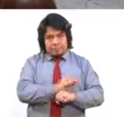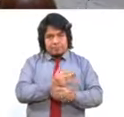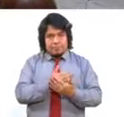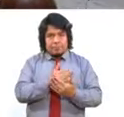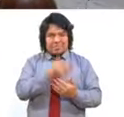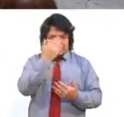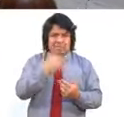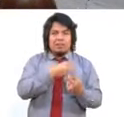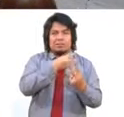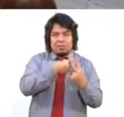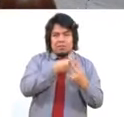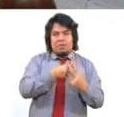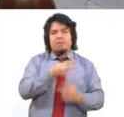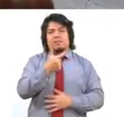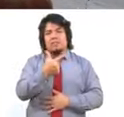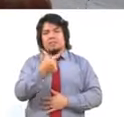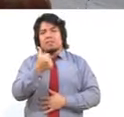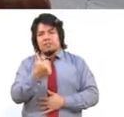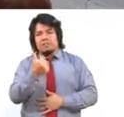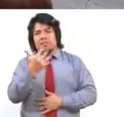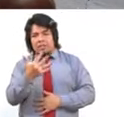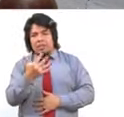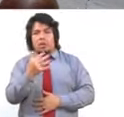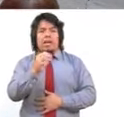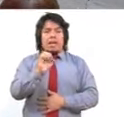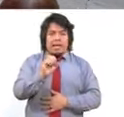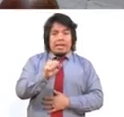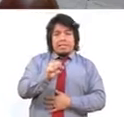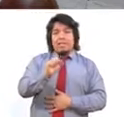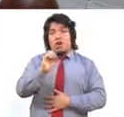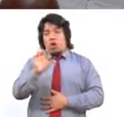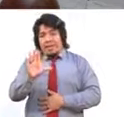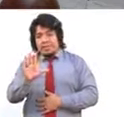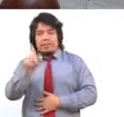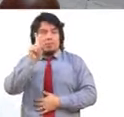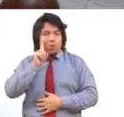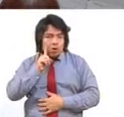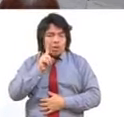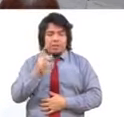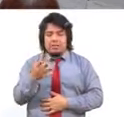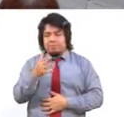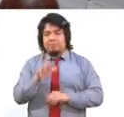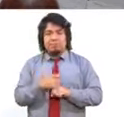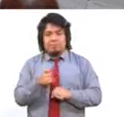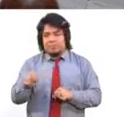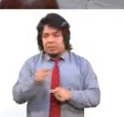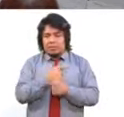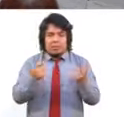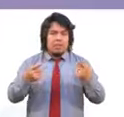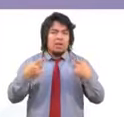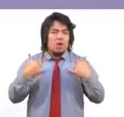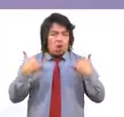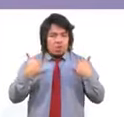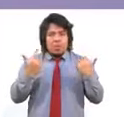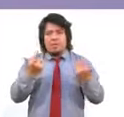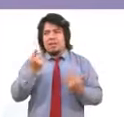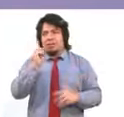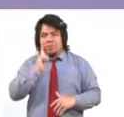asterisco 765, el SOS Mujeres, que busca que las mujeres de la ciudad, las niñas, las jóvenes, las